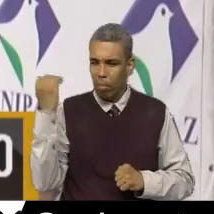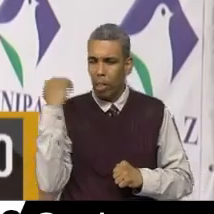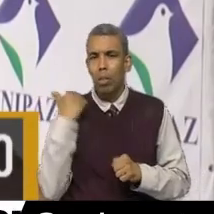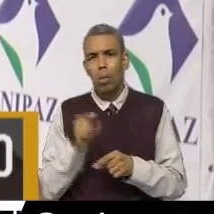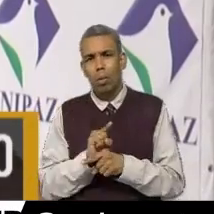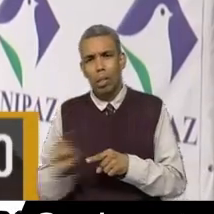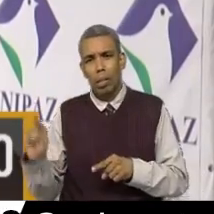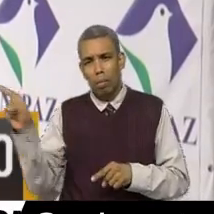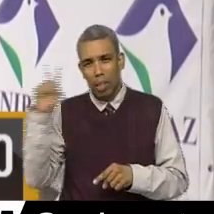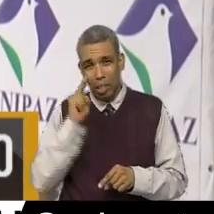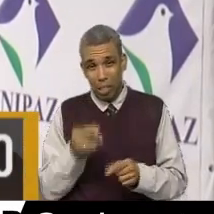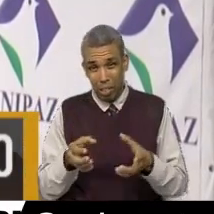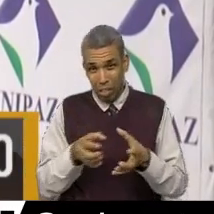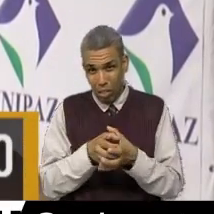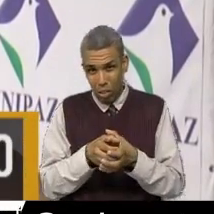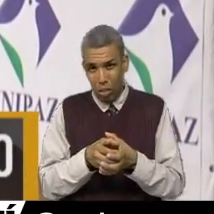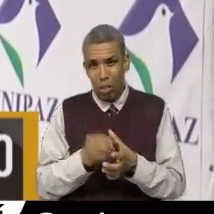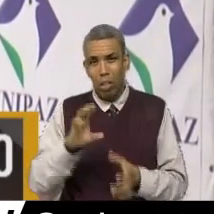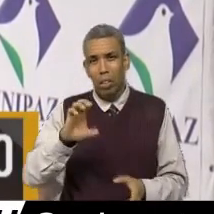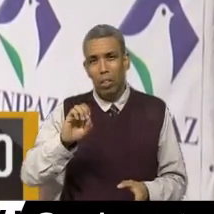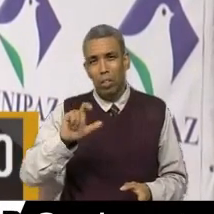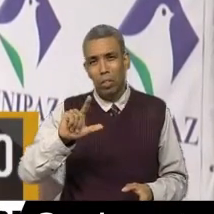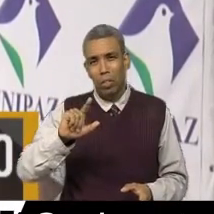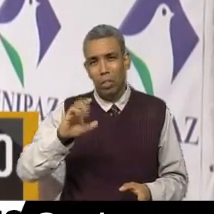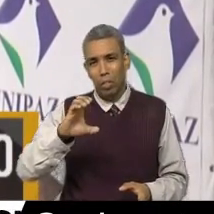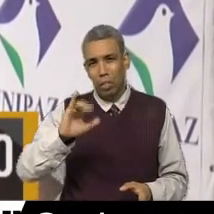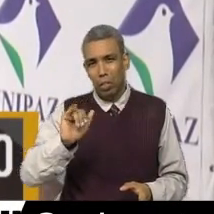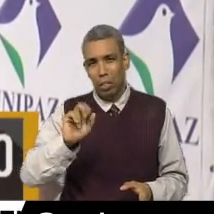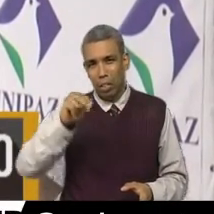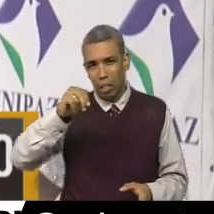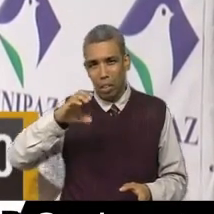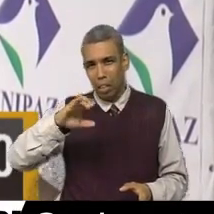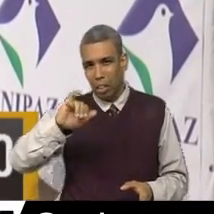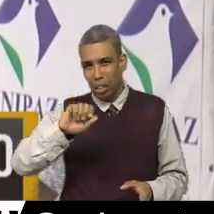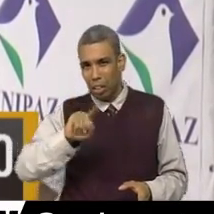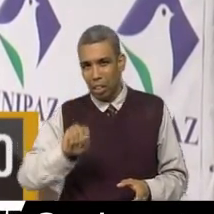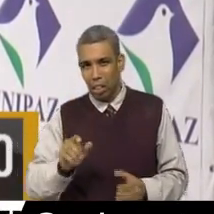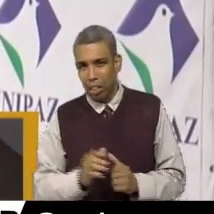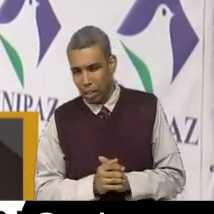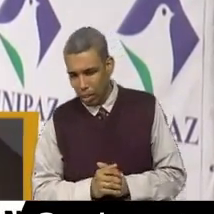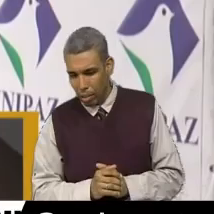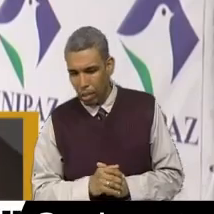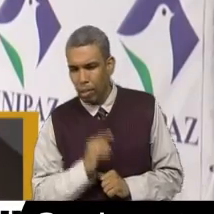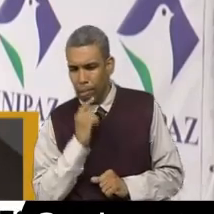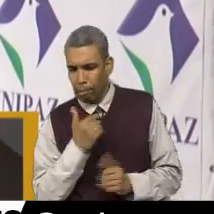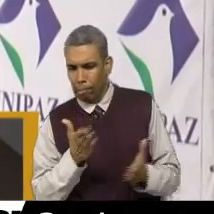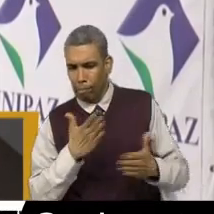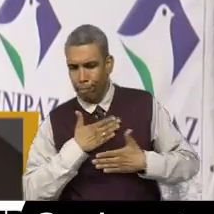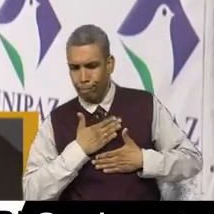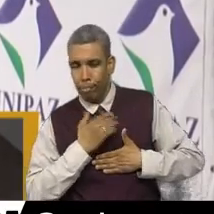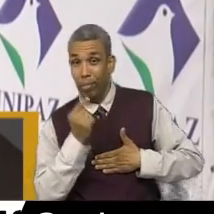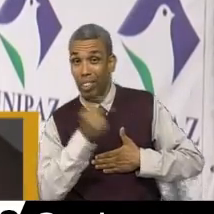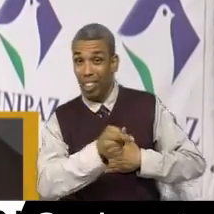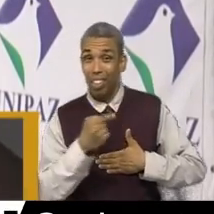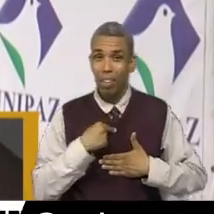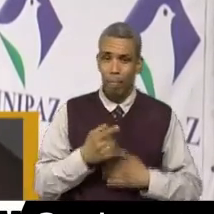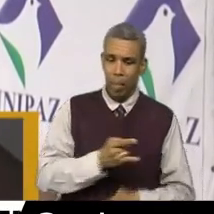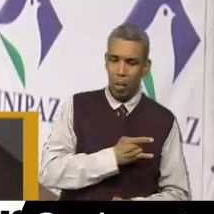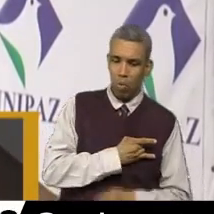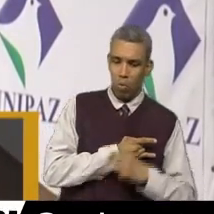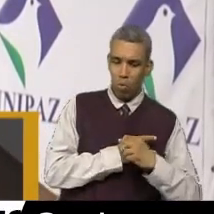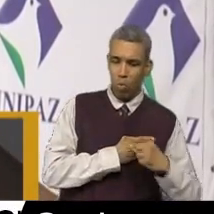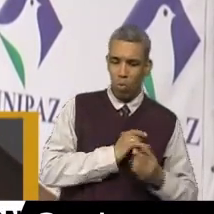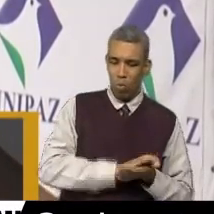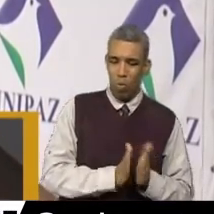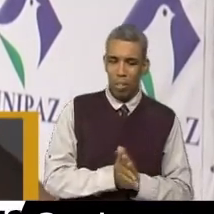todos los grupos clasificados en el país, 5 grupos clasificados en UNIPAS en categoría C, primera vez en 30 años que tenemos